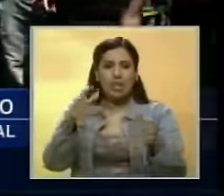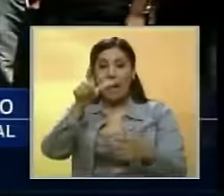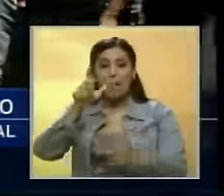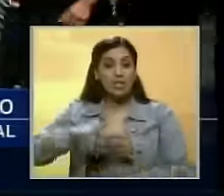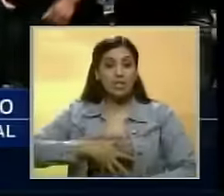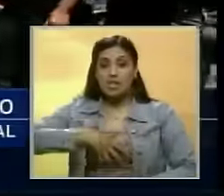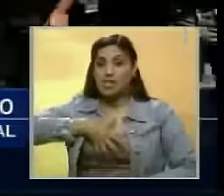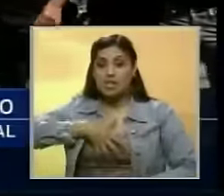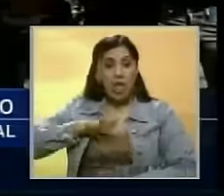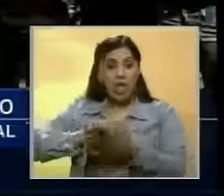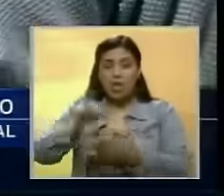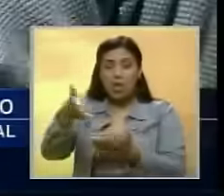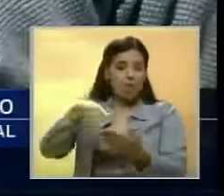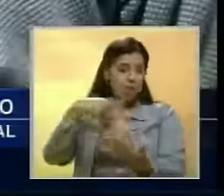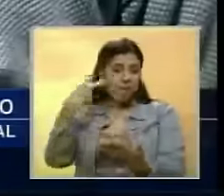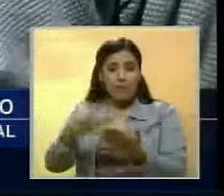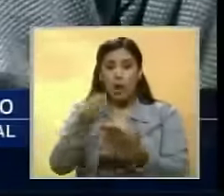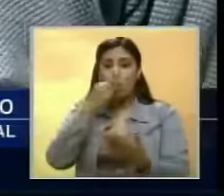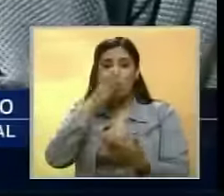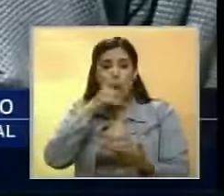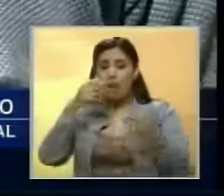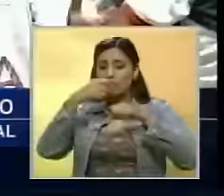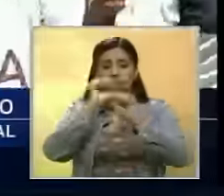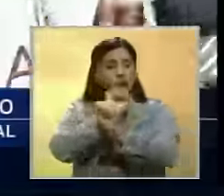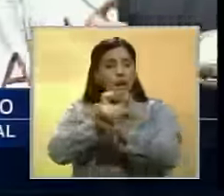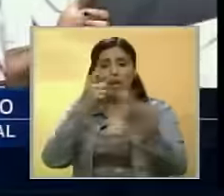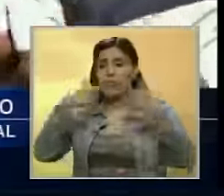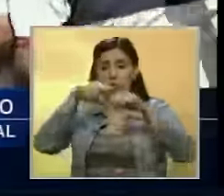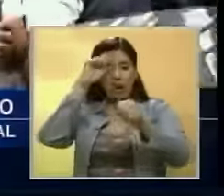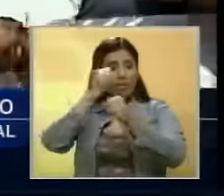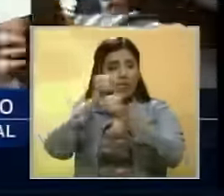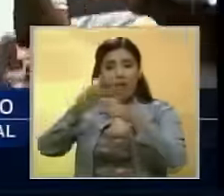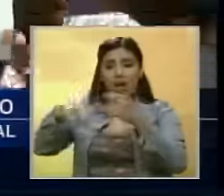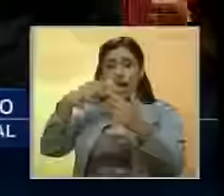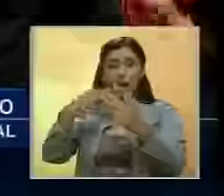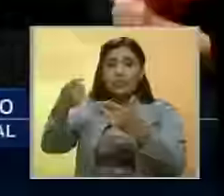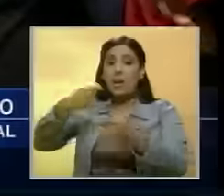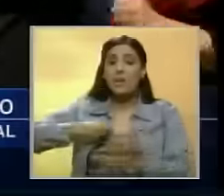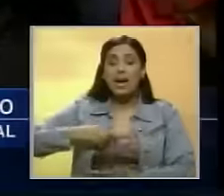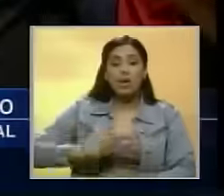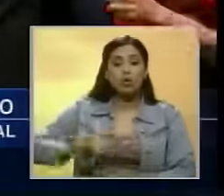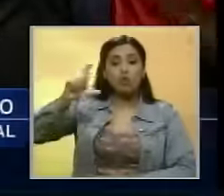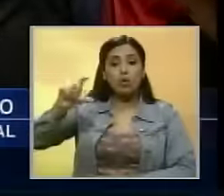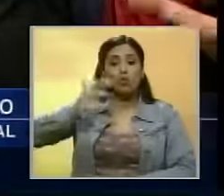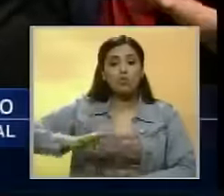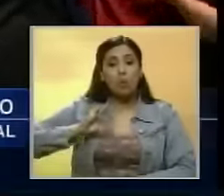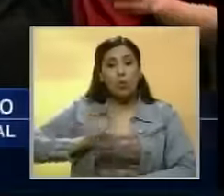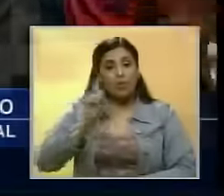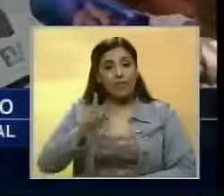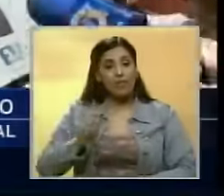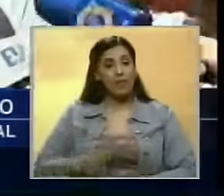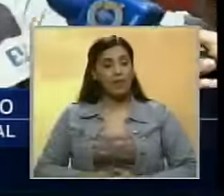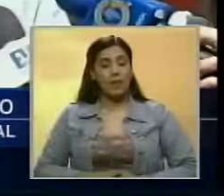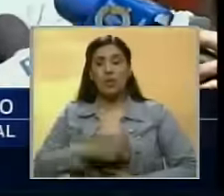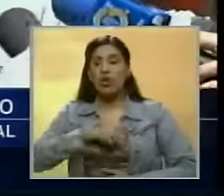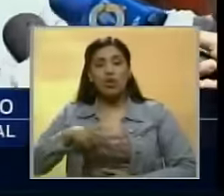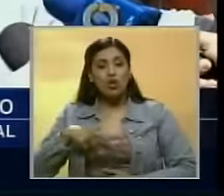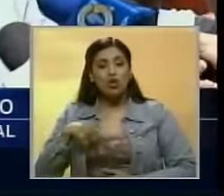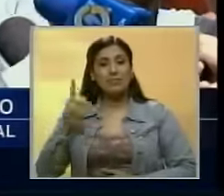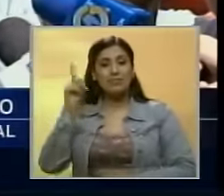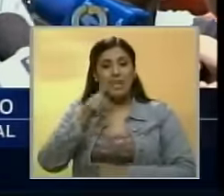el ánimo de sus compañeros que decidieron parar la planta hasta que la empresa otorgue un buen incremento salarial nosotros